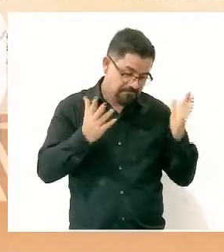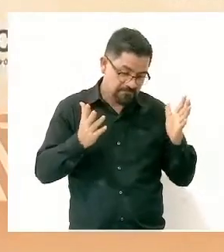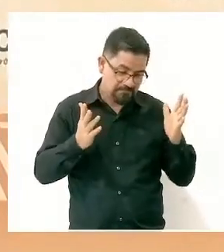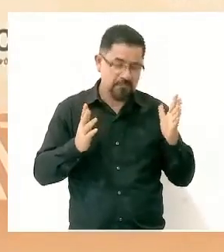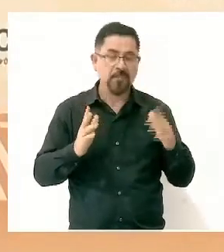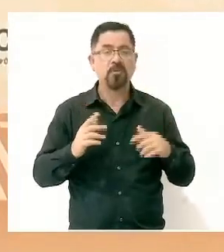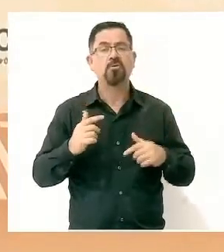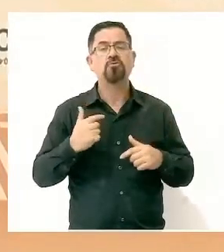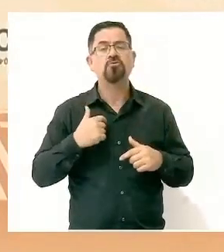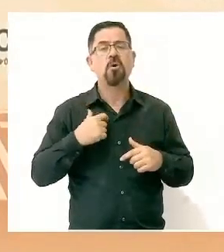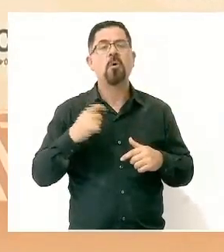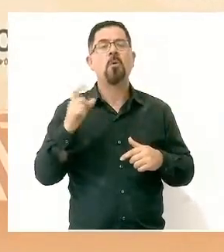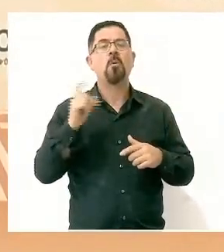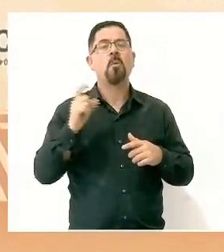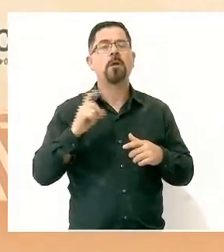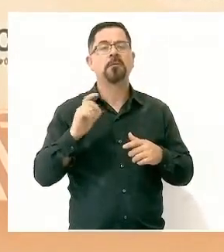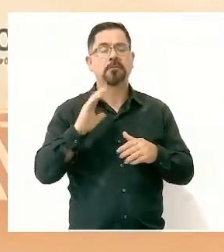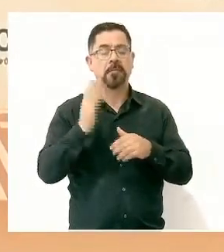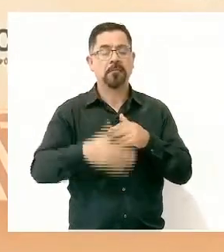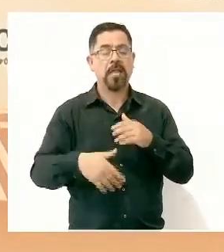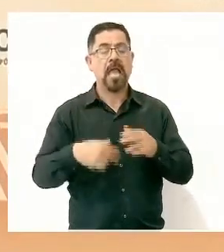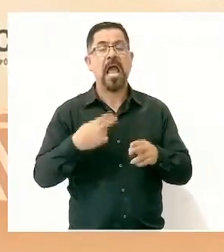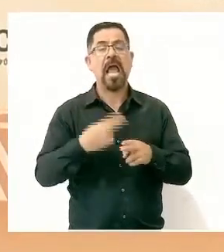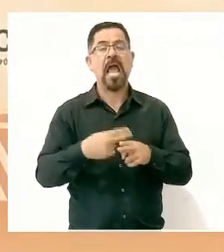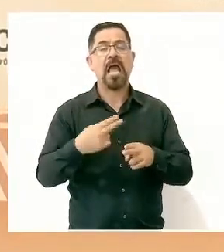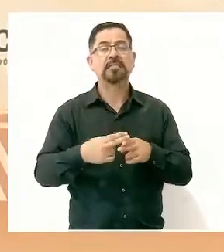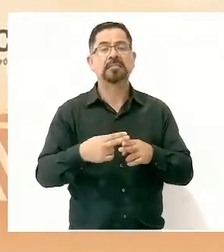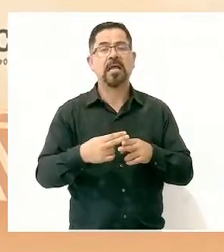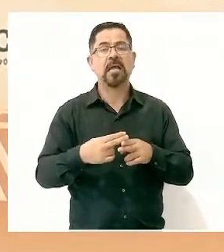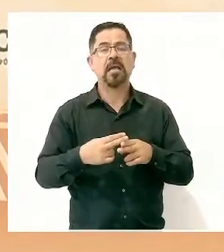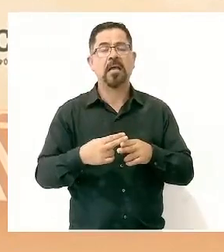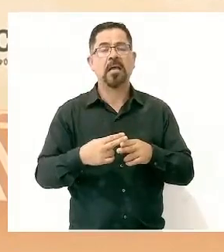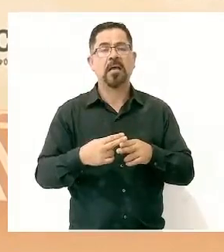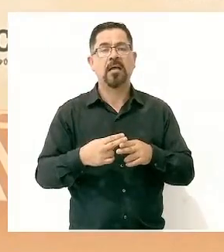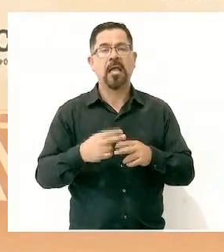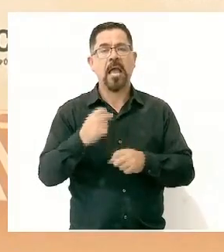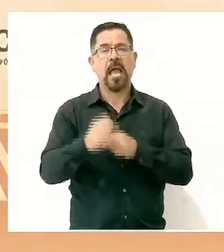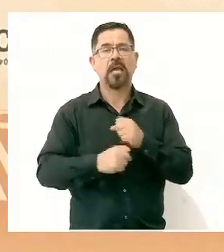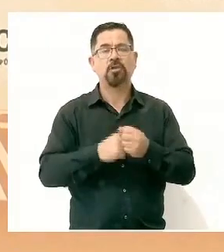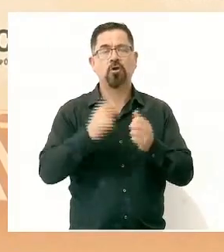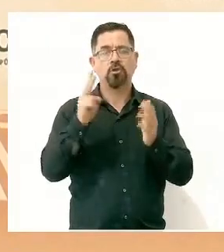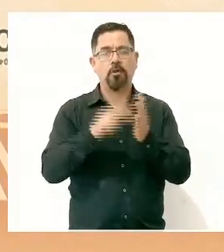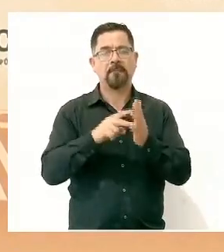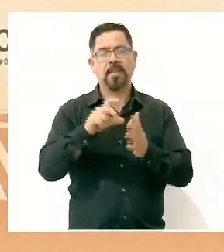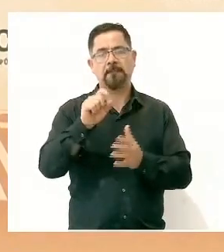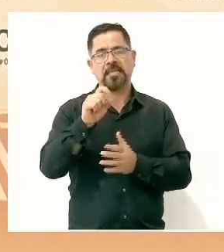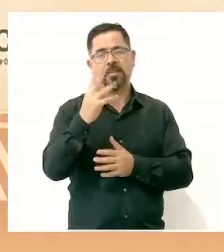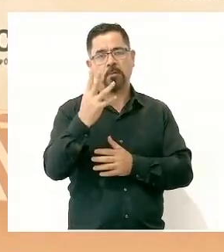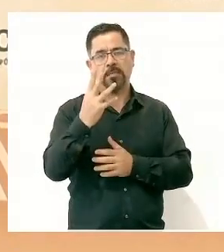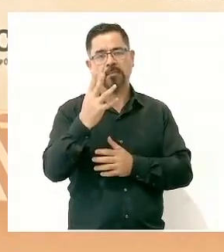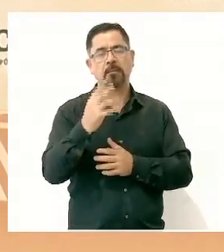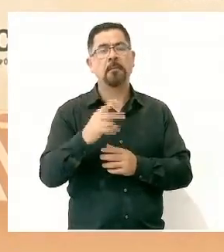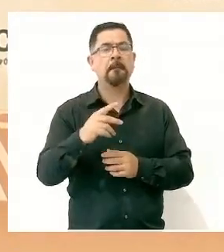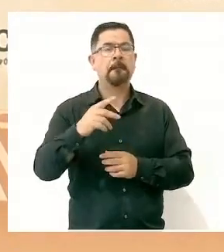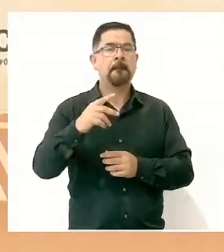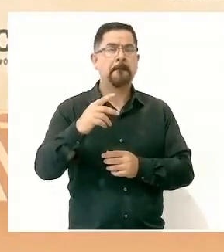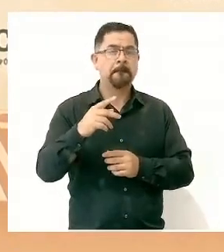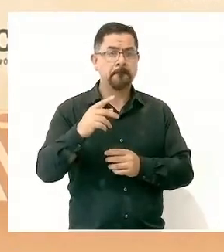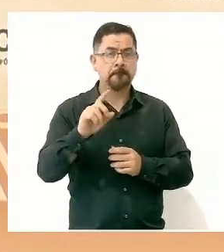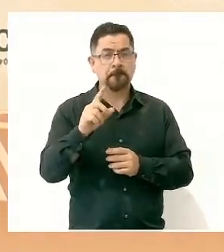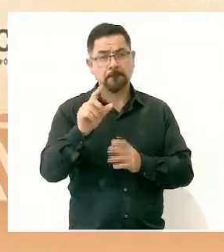terminar hasta finales de septiembre del 24, pero ya estoy preparando